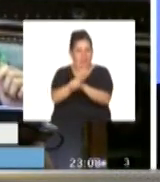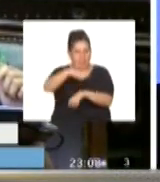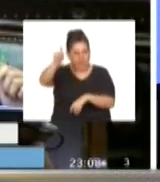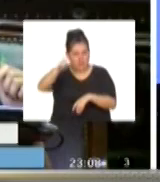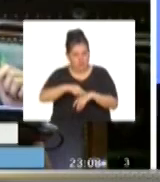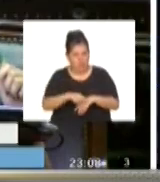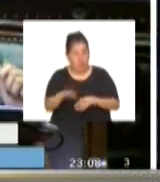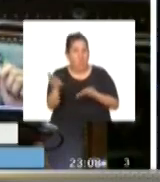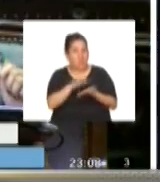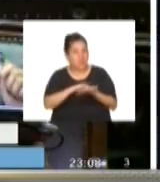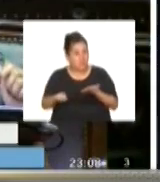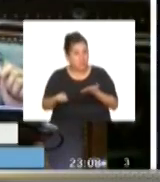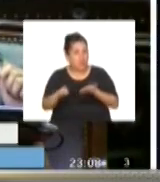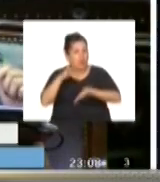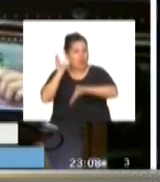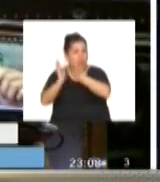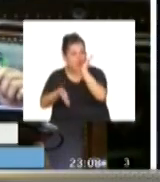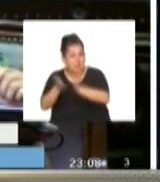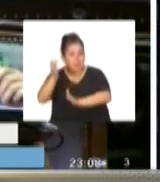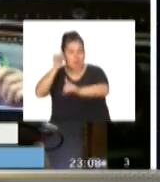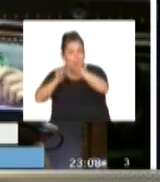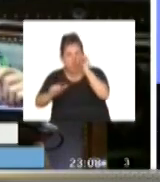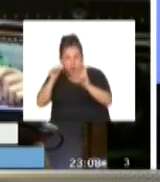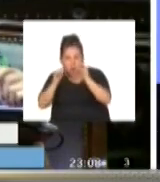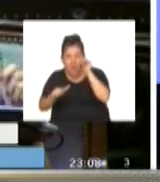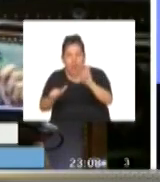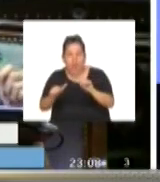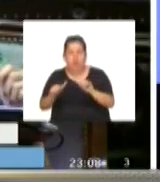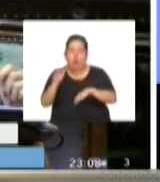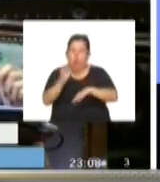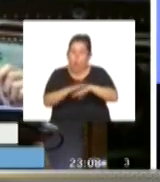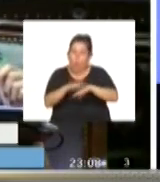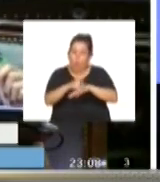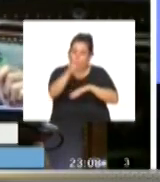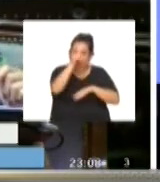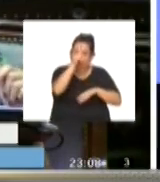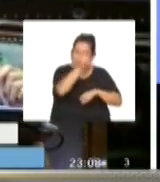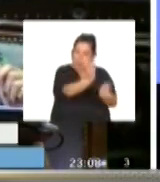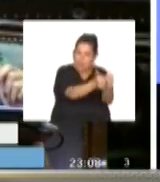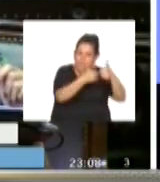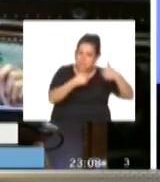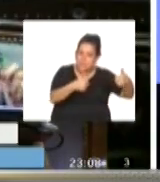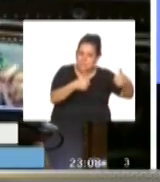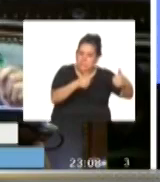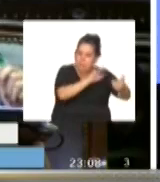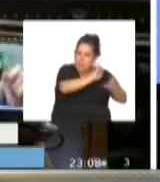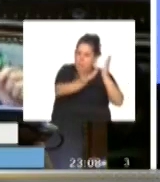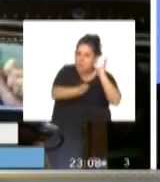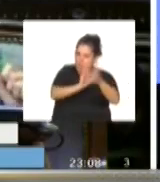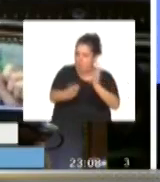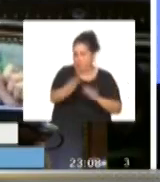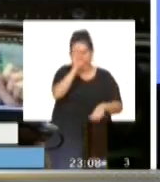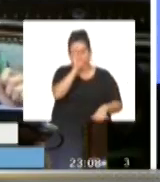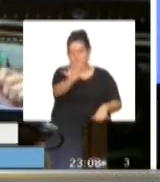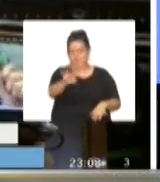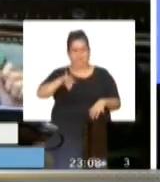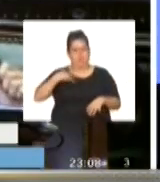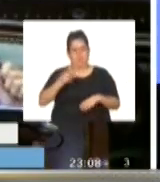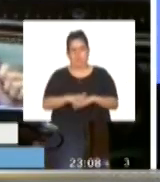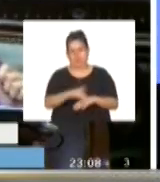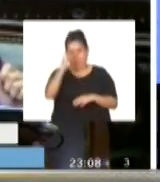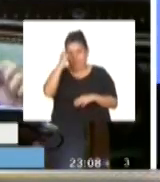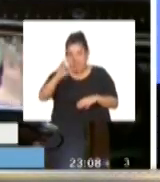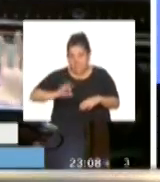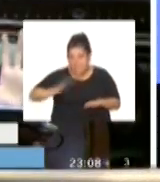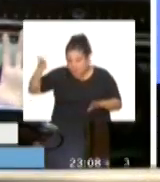tu profunda, especialidad. No, no es la mía, pero simplemente al ver tipos serios que yo confío y que te dicen que esto joroba a los